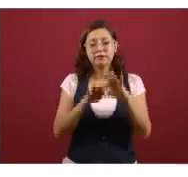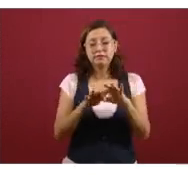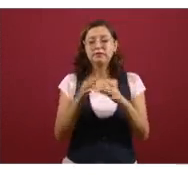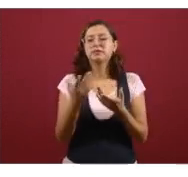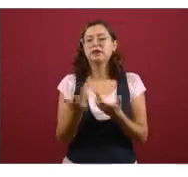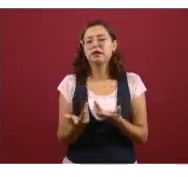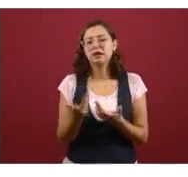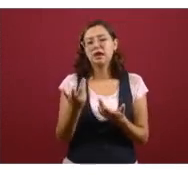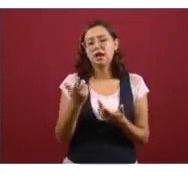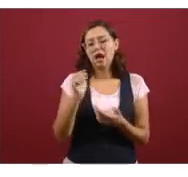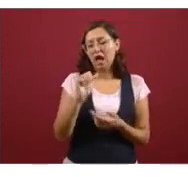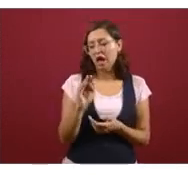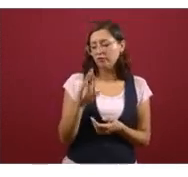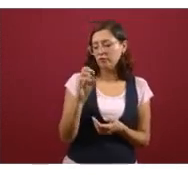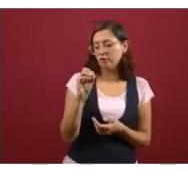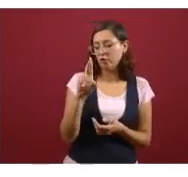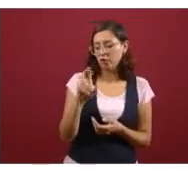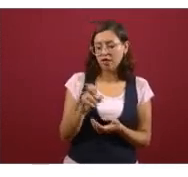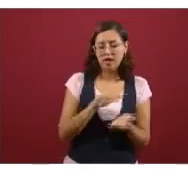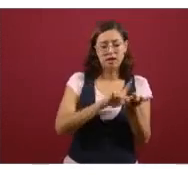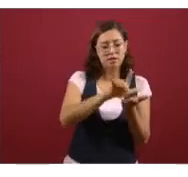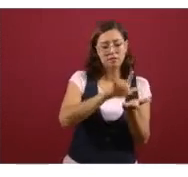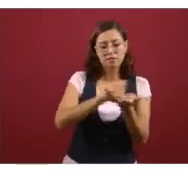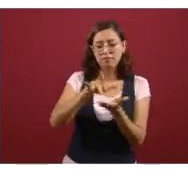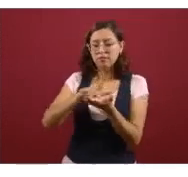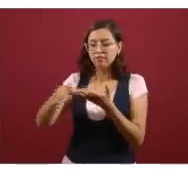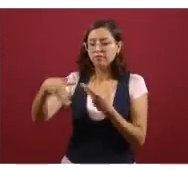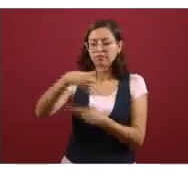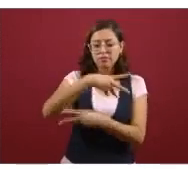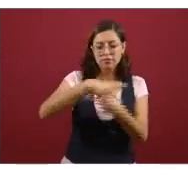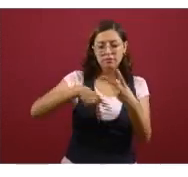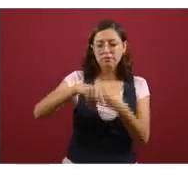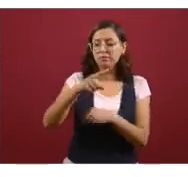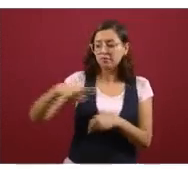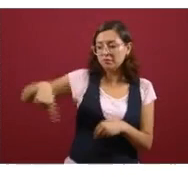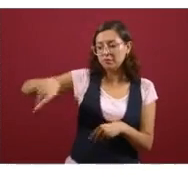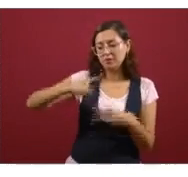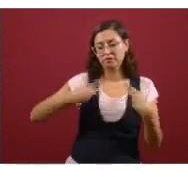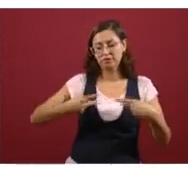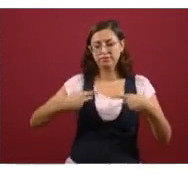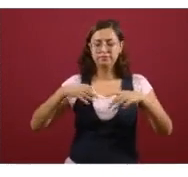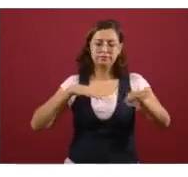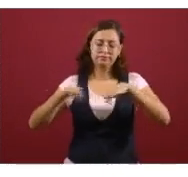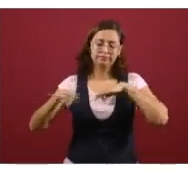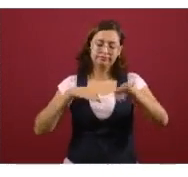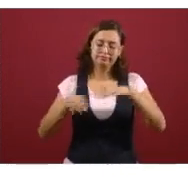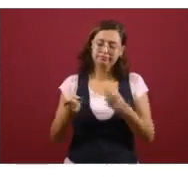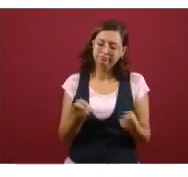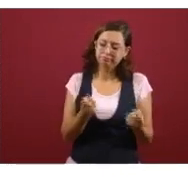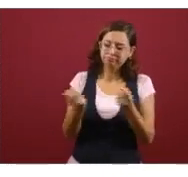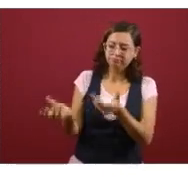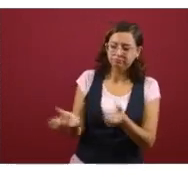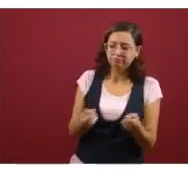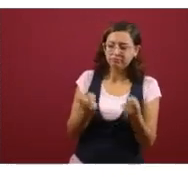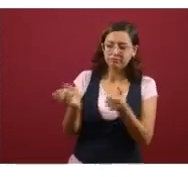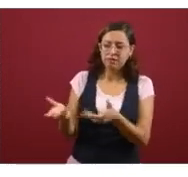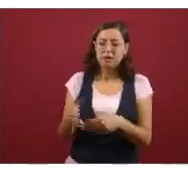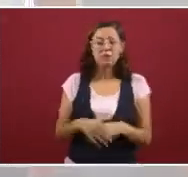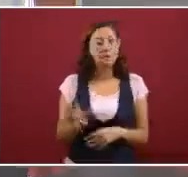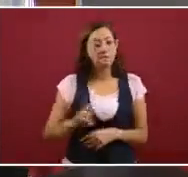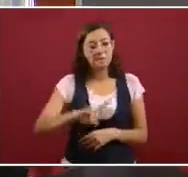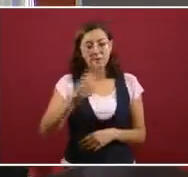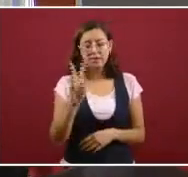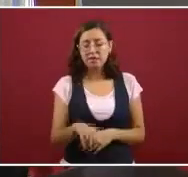que se generan por las Afores puedan ir hacia los trabajadores. En ese sentido, agradecemos muchísimo